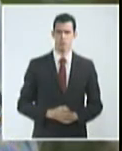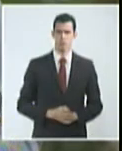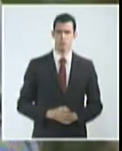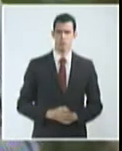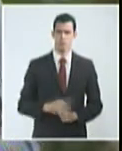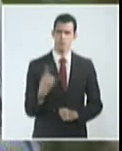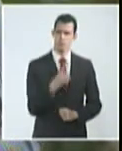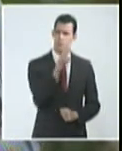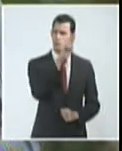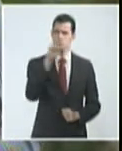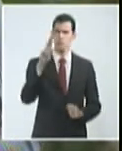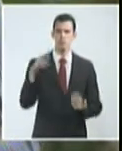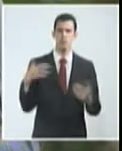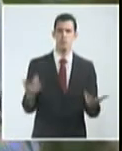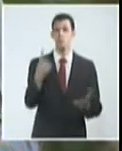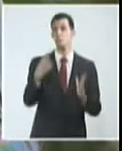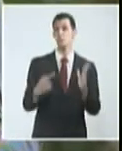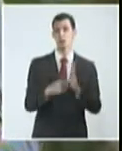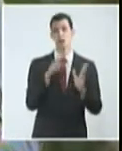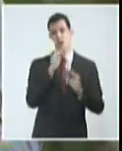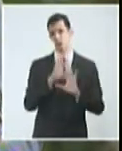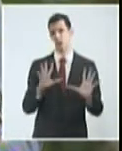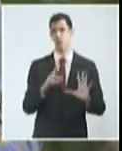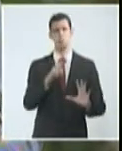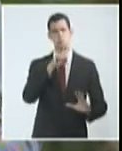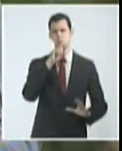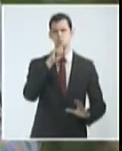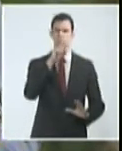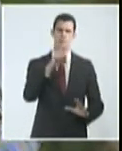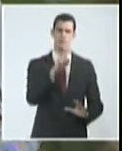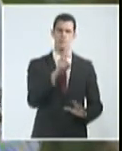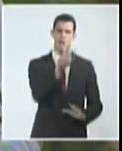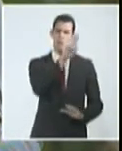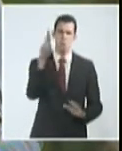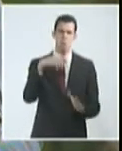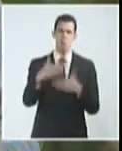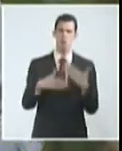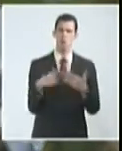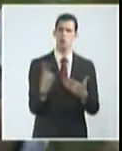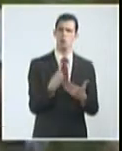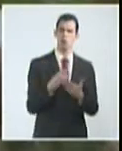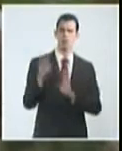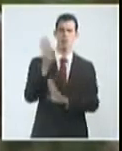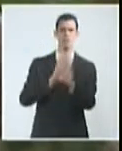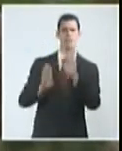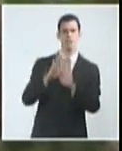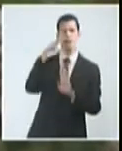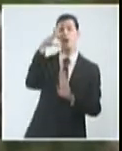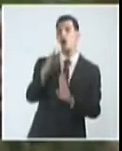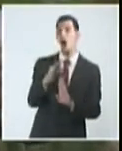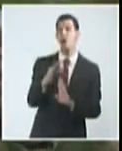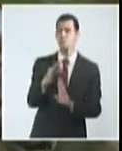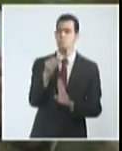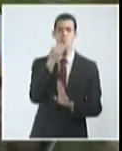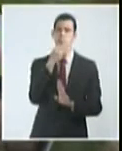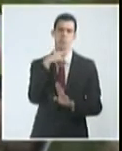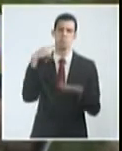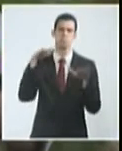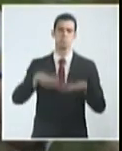no sobreviviría, y eso tenemos que tenerlo bien claro, al error de descuidar su defensa. Por eso también en este